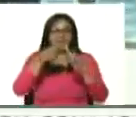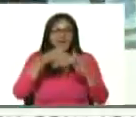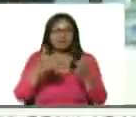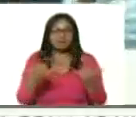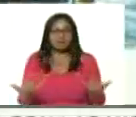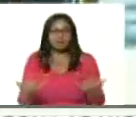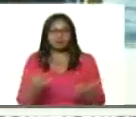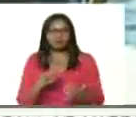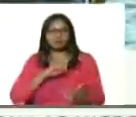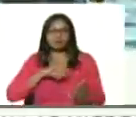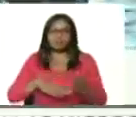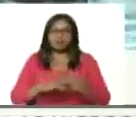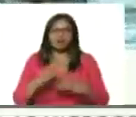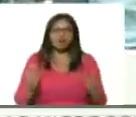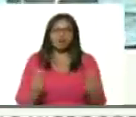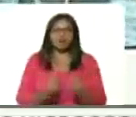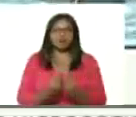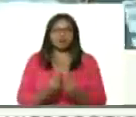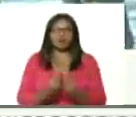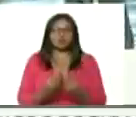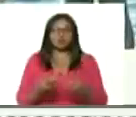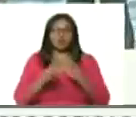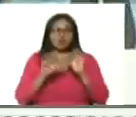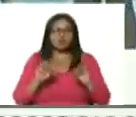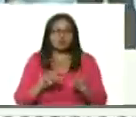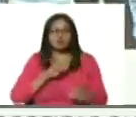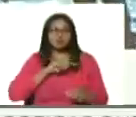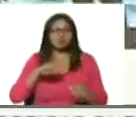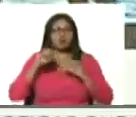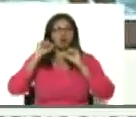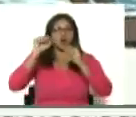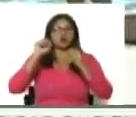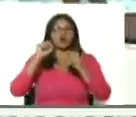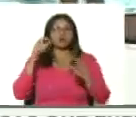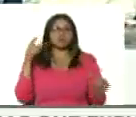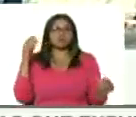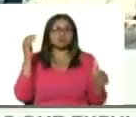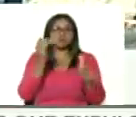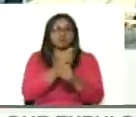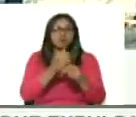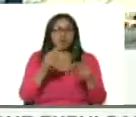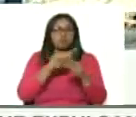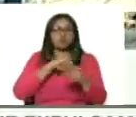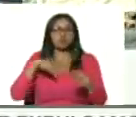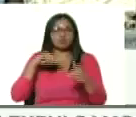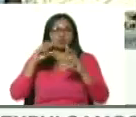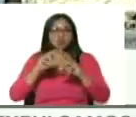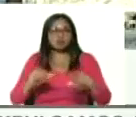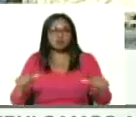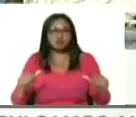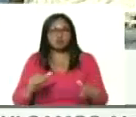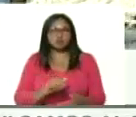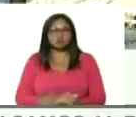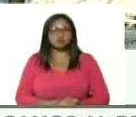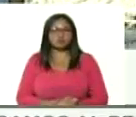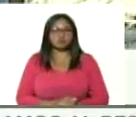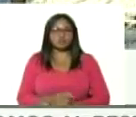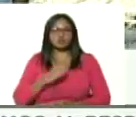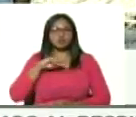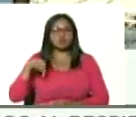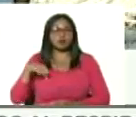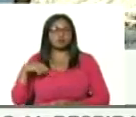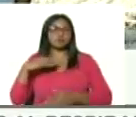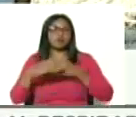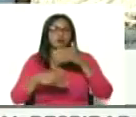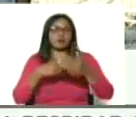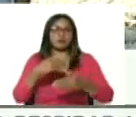Vamos juntos y juntas a lograr la conquista de nuestros territorios y de nuestros avances